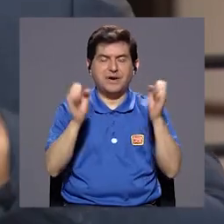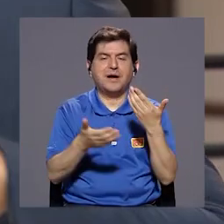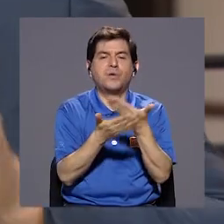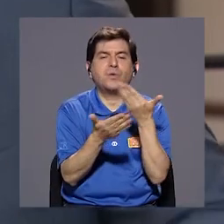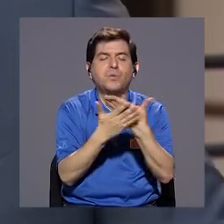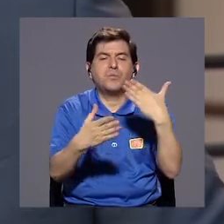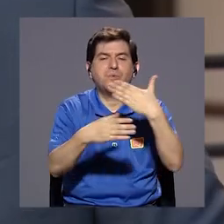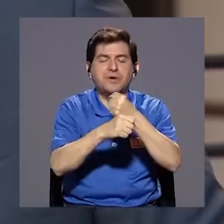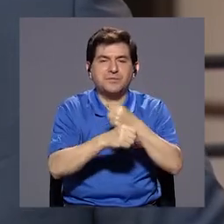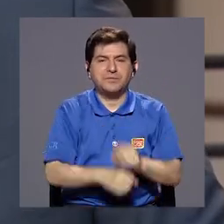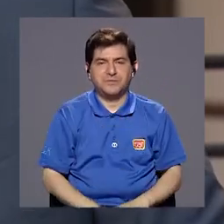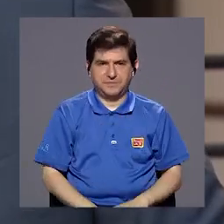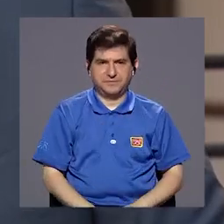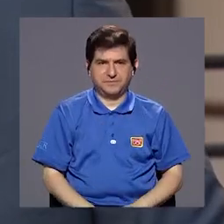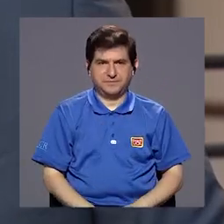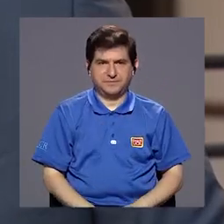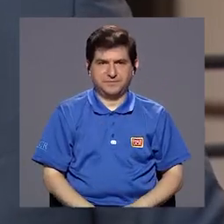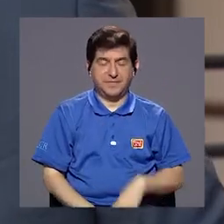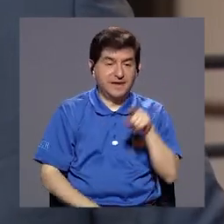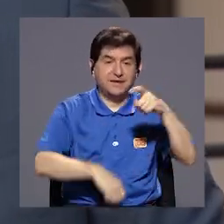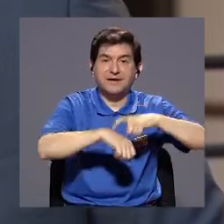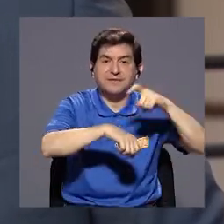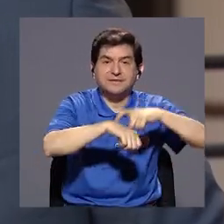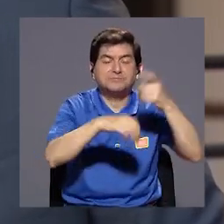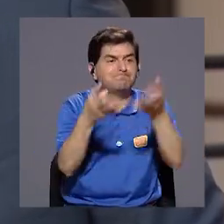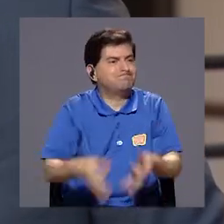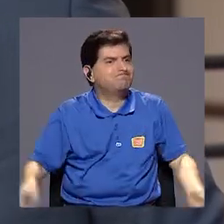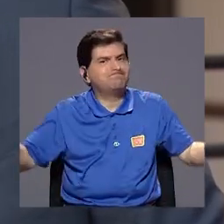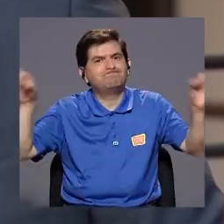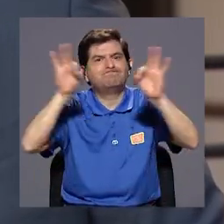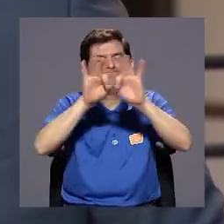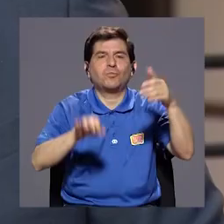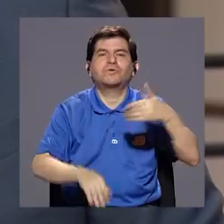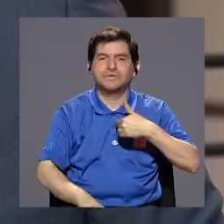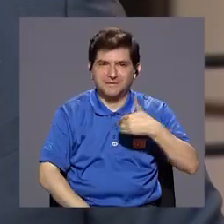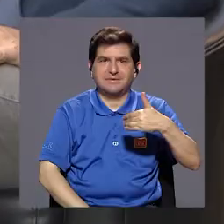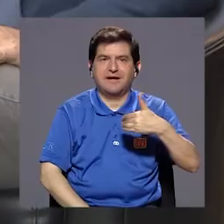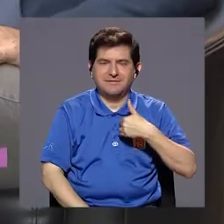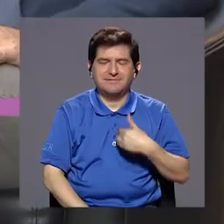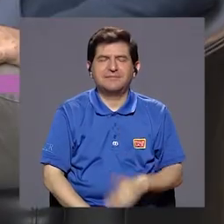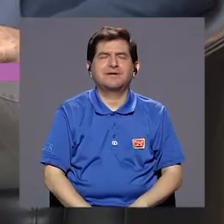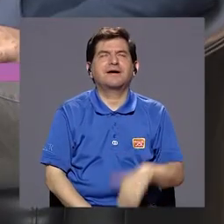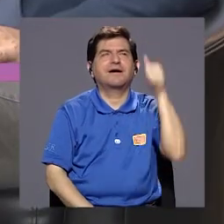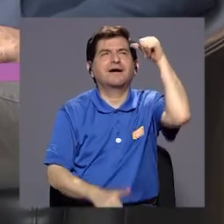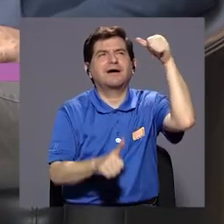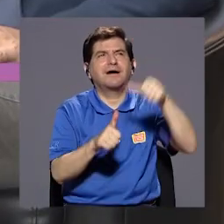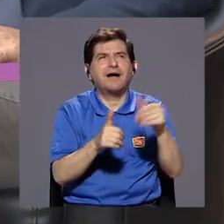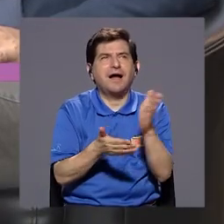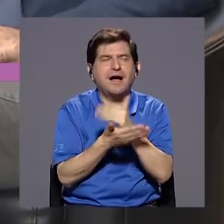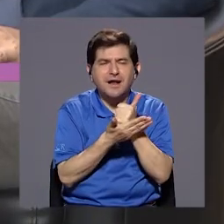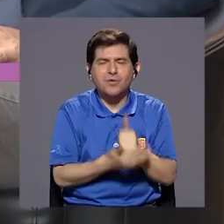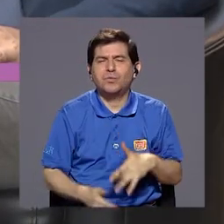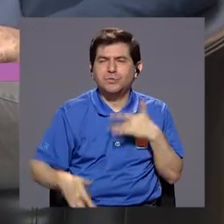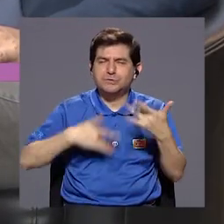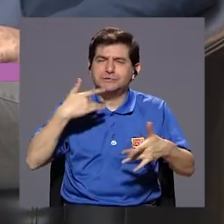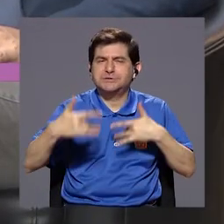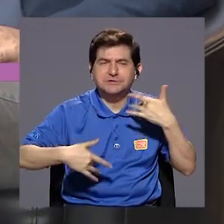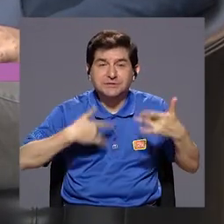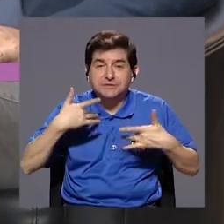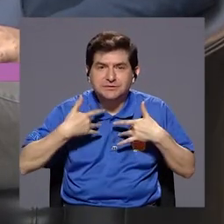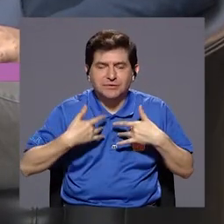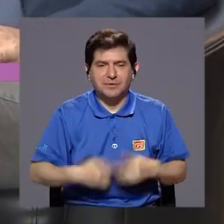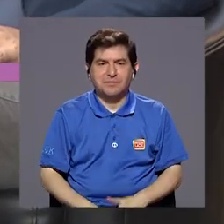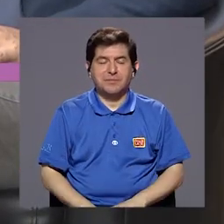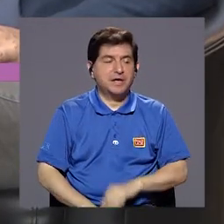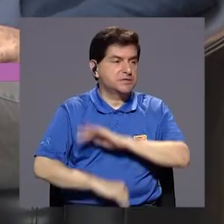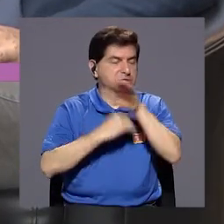algunas pruebas que hacemos en la parte clínica. Es ahí donde es muy importante tener en mente que hay algunos signos o síntomas